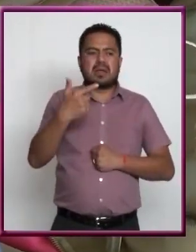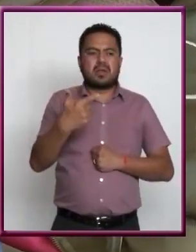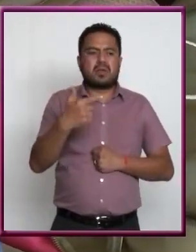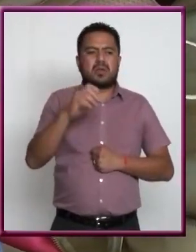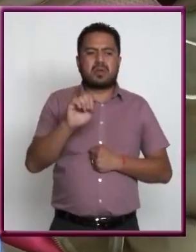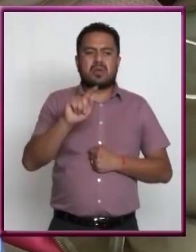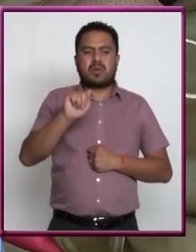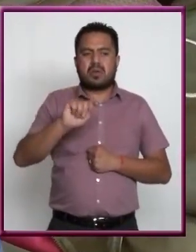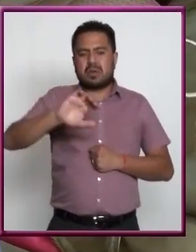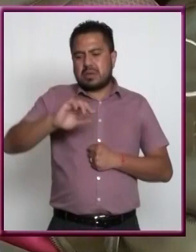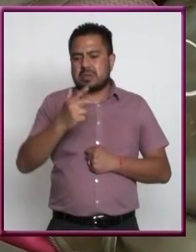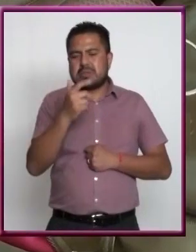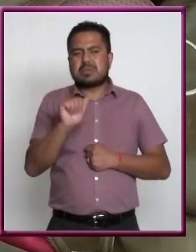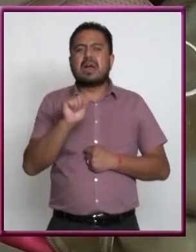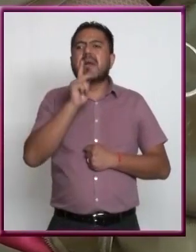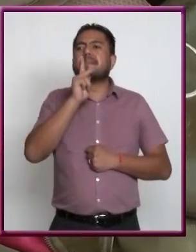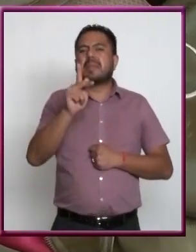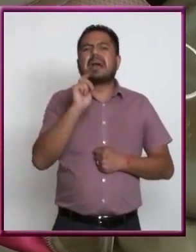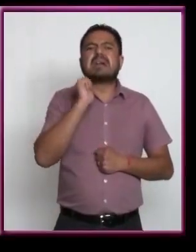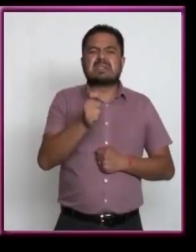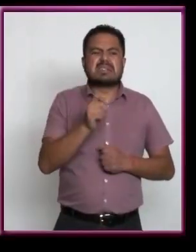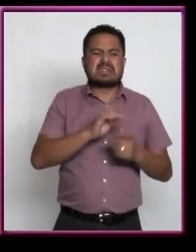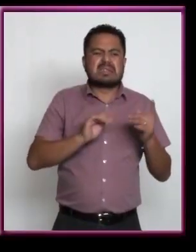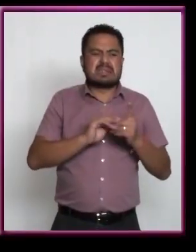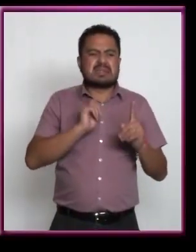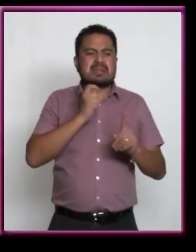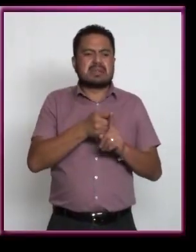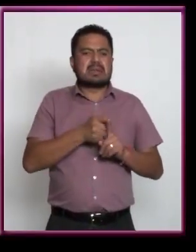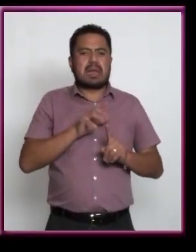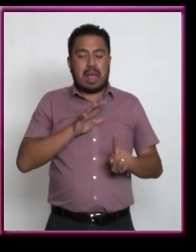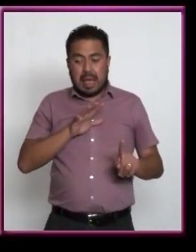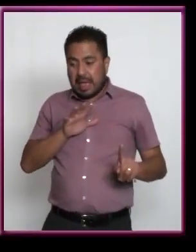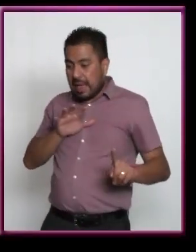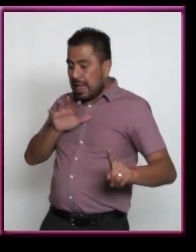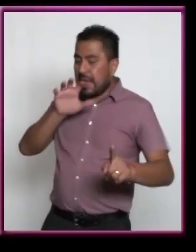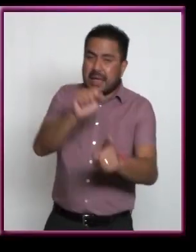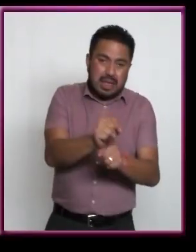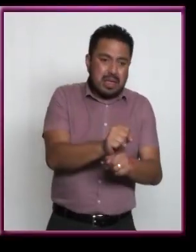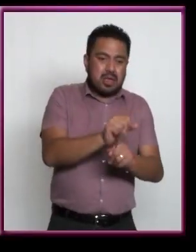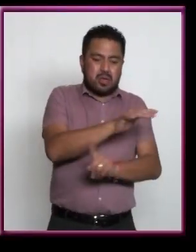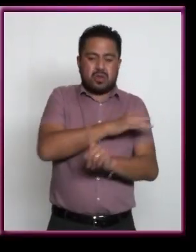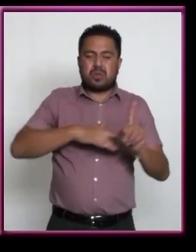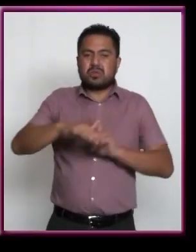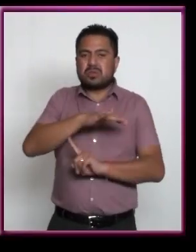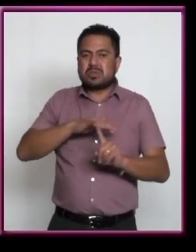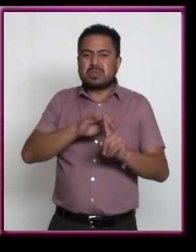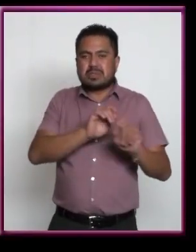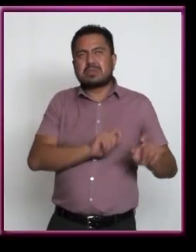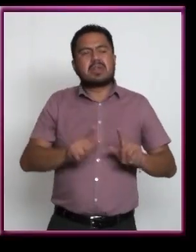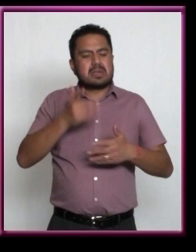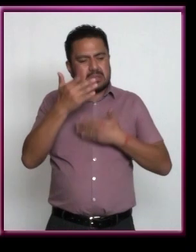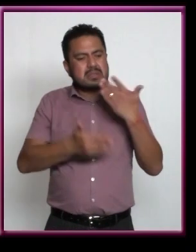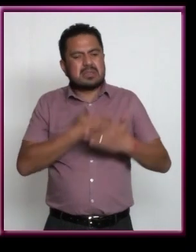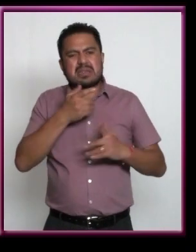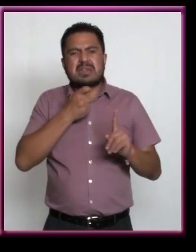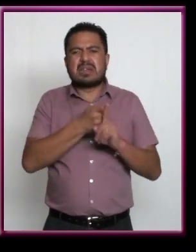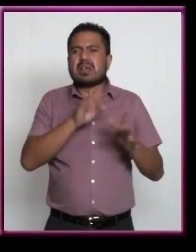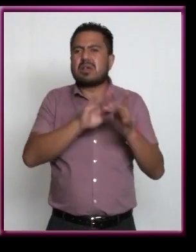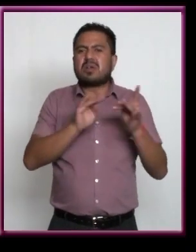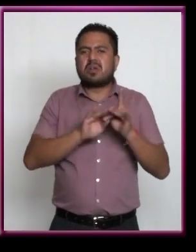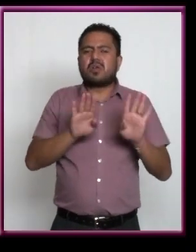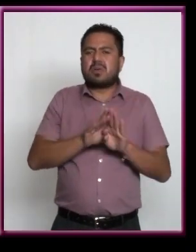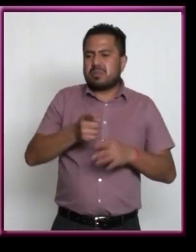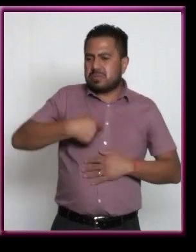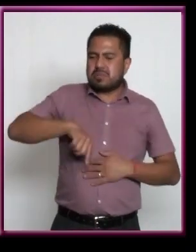gotcha. La palabra en inglés gotcha significa te atrapé y en el contexto de una sesión de estudio es como decirnos